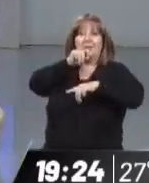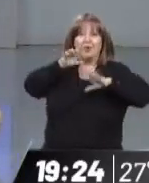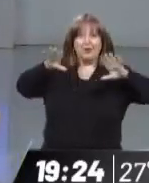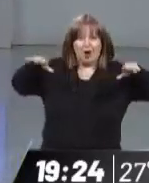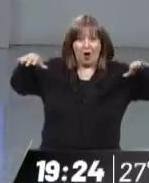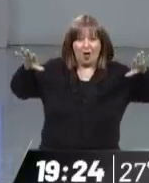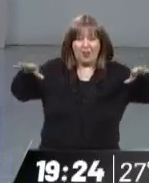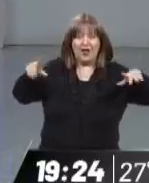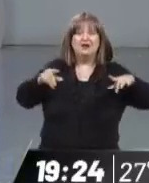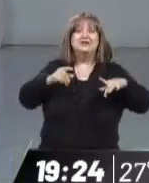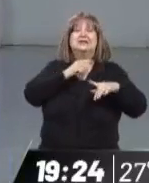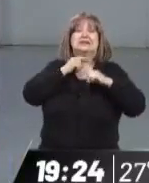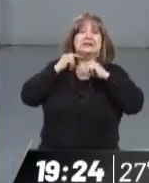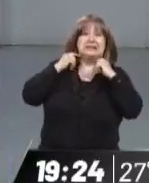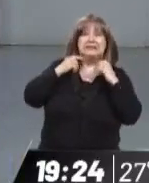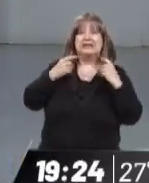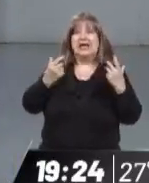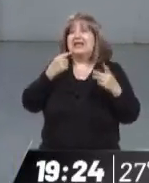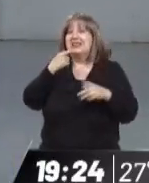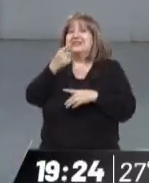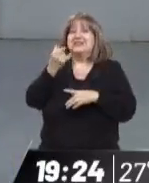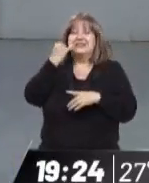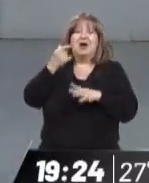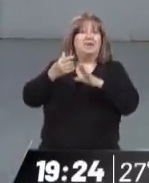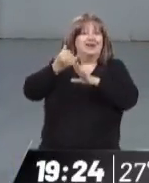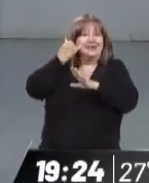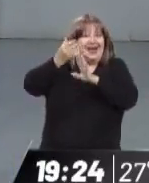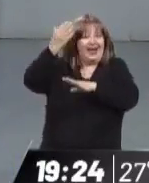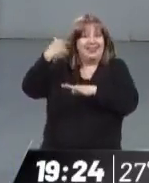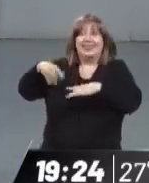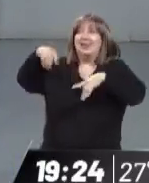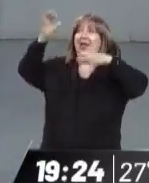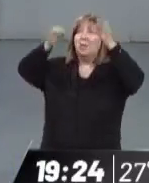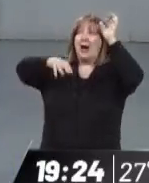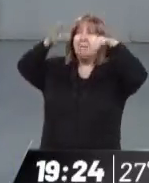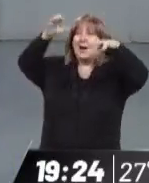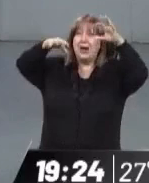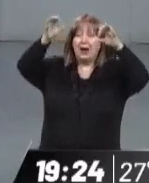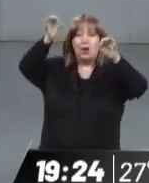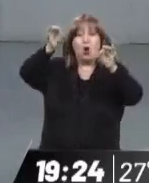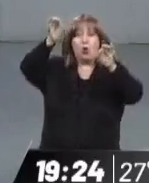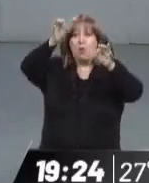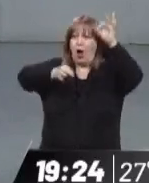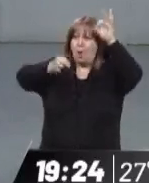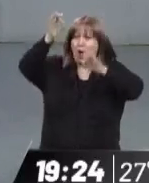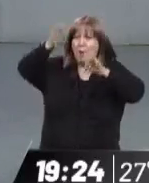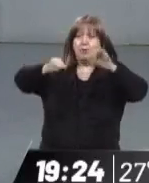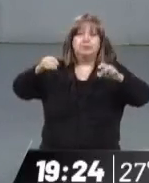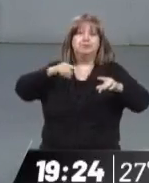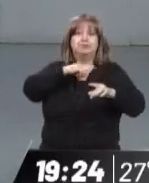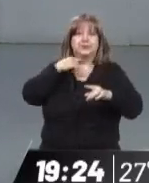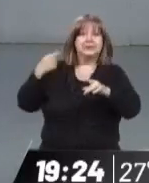cóndor, que mucho se habló y mucho se repasó inclusive cuando pasa esta tormenta, ¿no? Sí. Porque ahí se pone el ojo en el cóndor y sobre todo